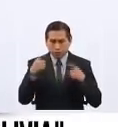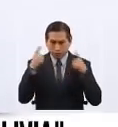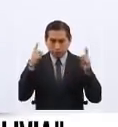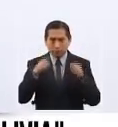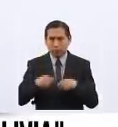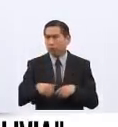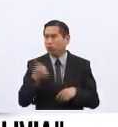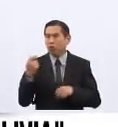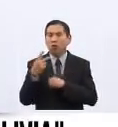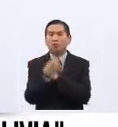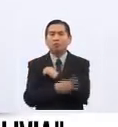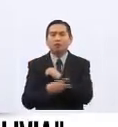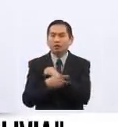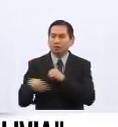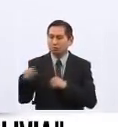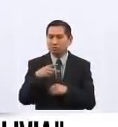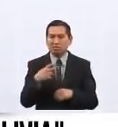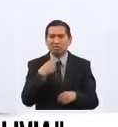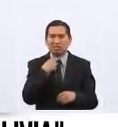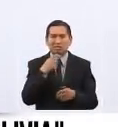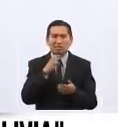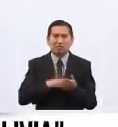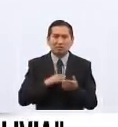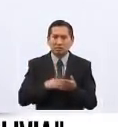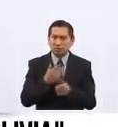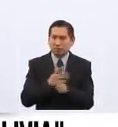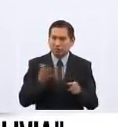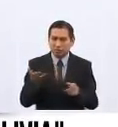otros países donde todavía no hay esta libertad